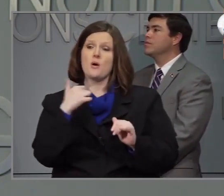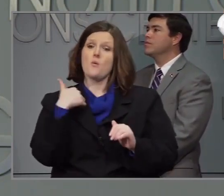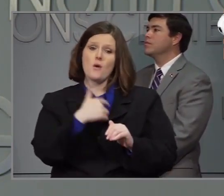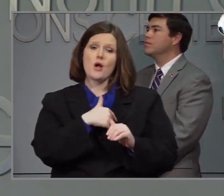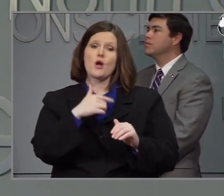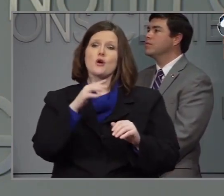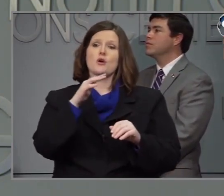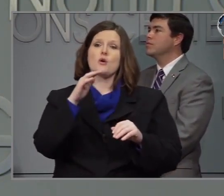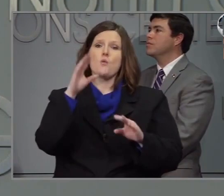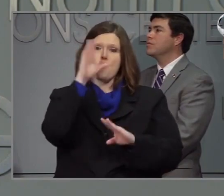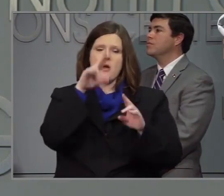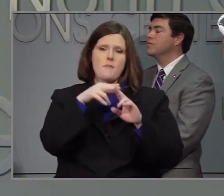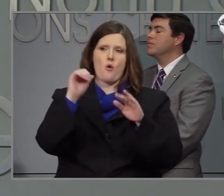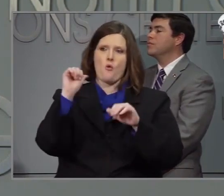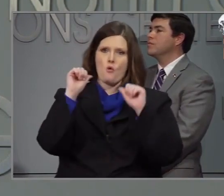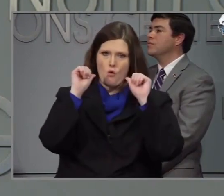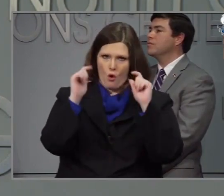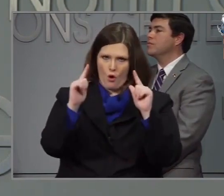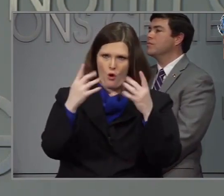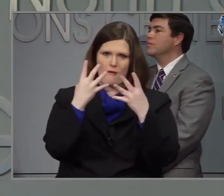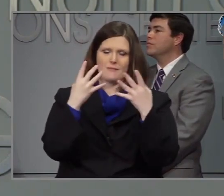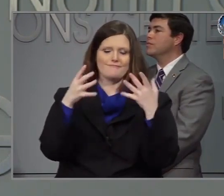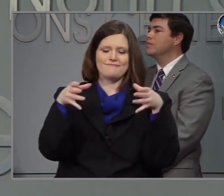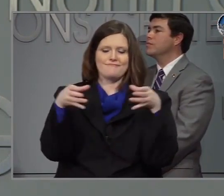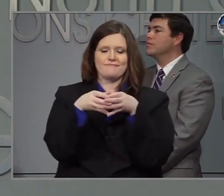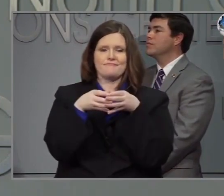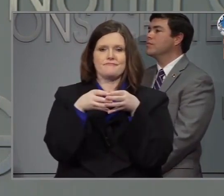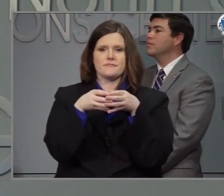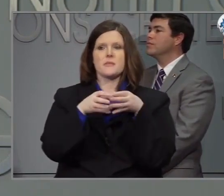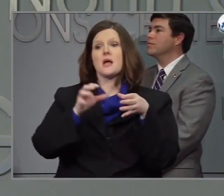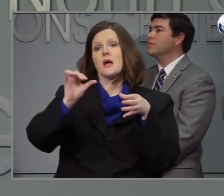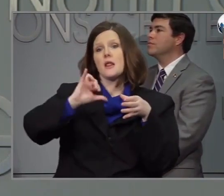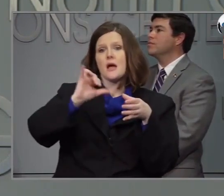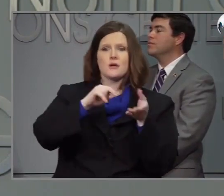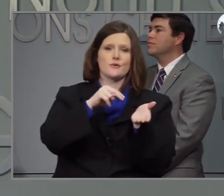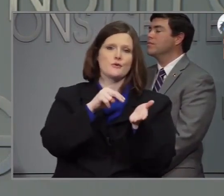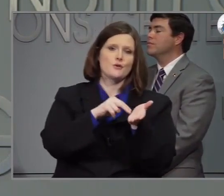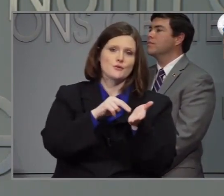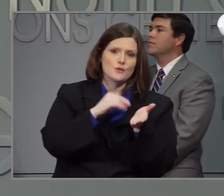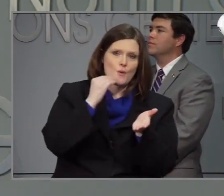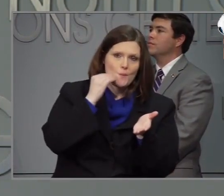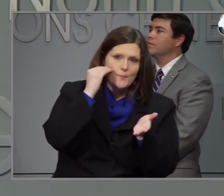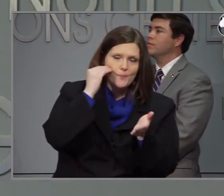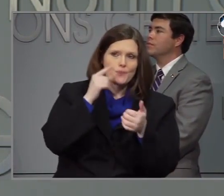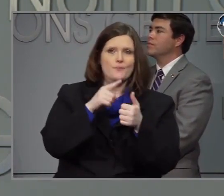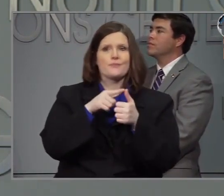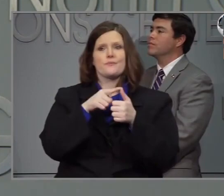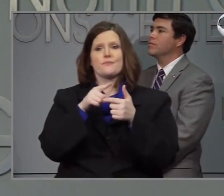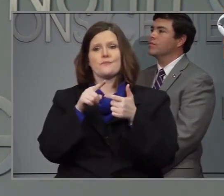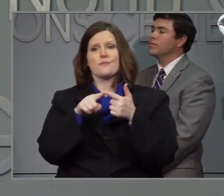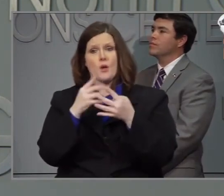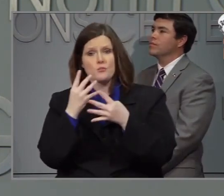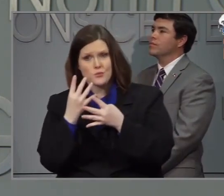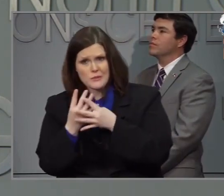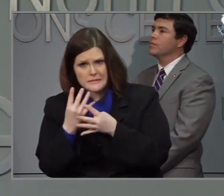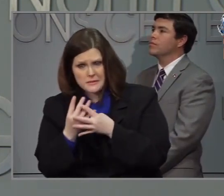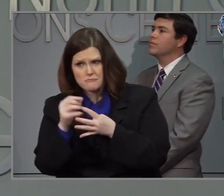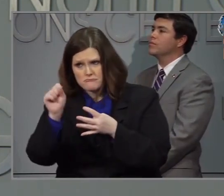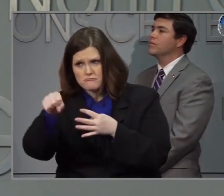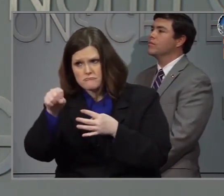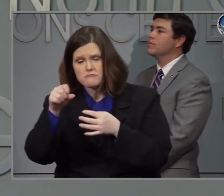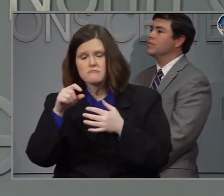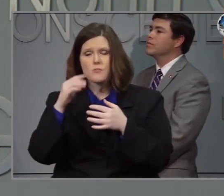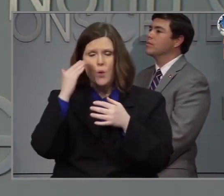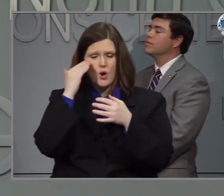no se inquietan todas estas personas que están confinadas estamos hablando no nada más de cárceles sino también de asilos